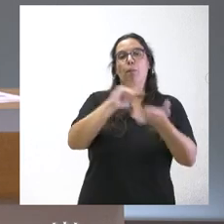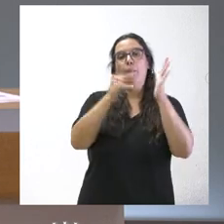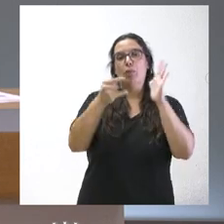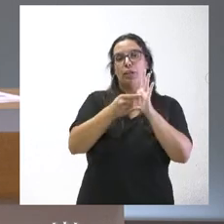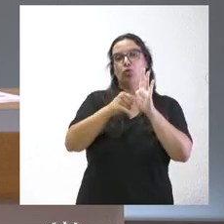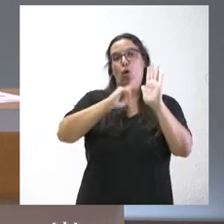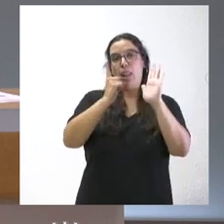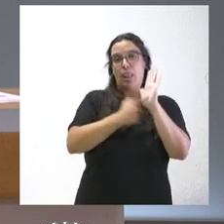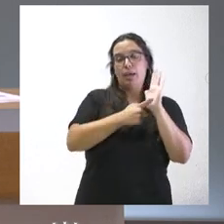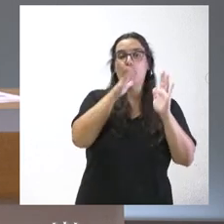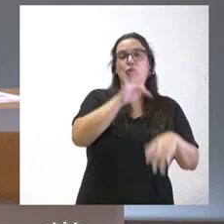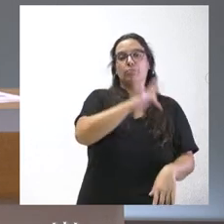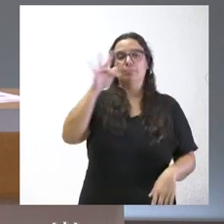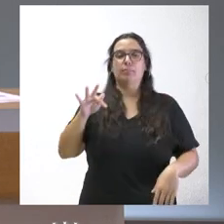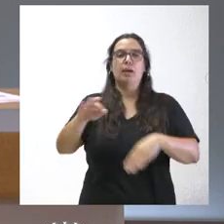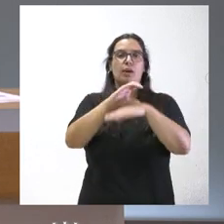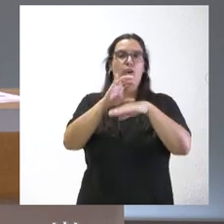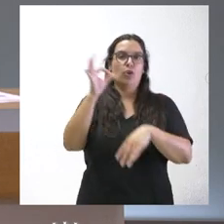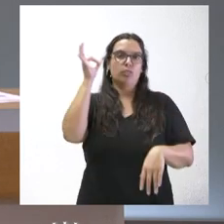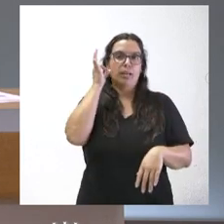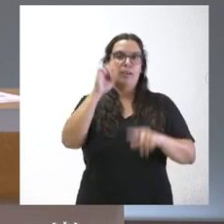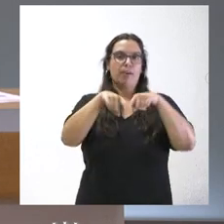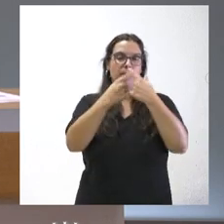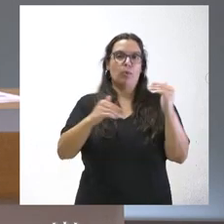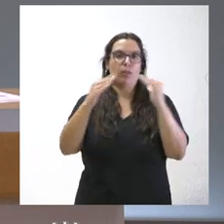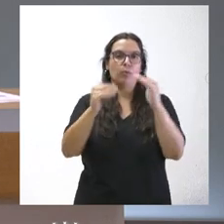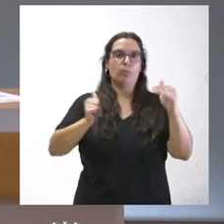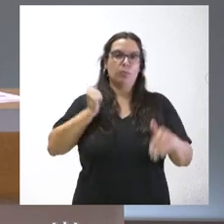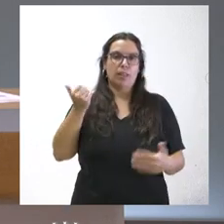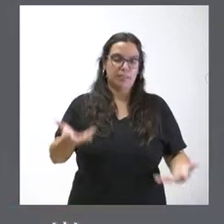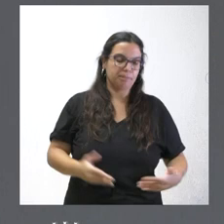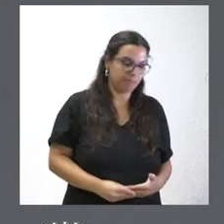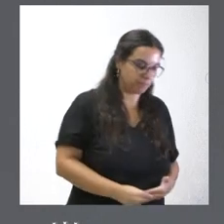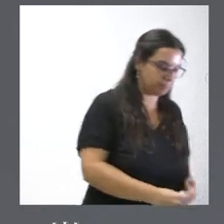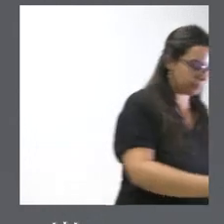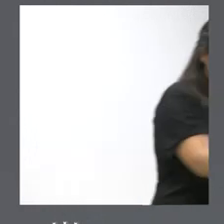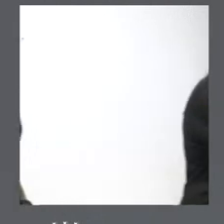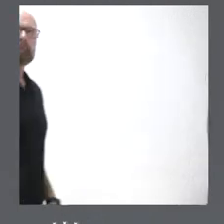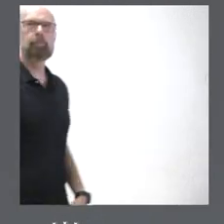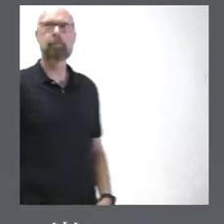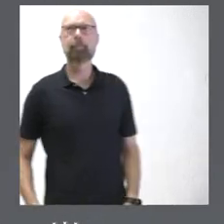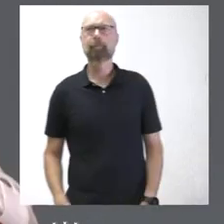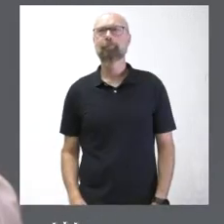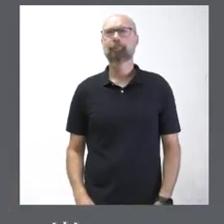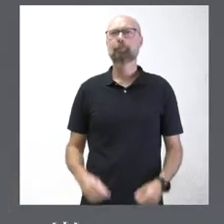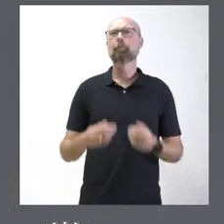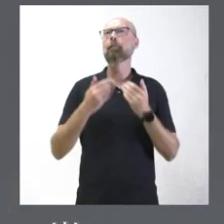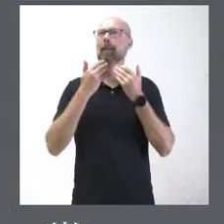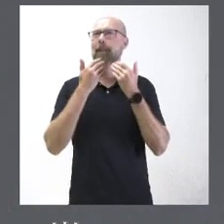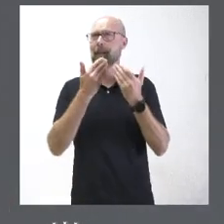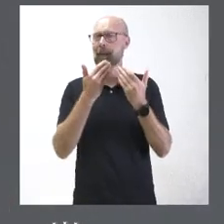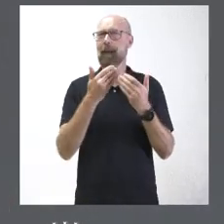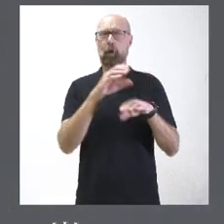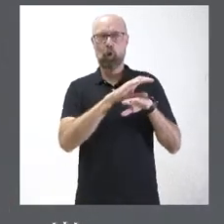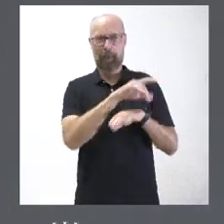de ley y por ello cedo la palabra a la consejera de familia igual de oportunidades pues muchas gracias consejero